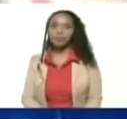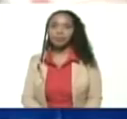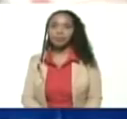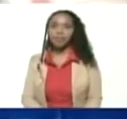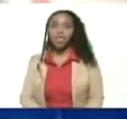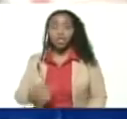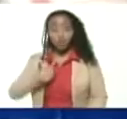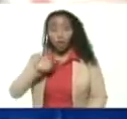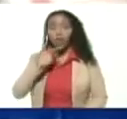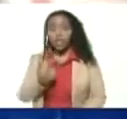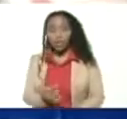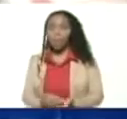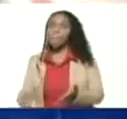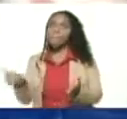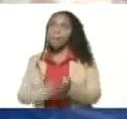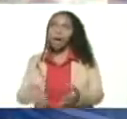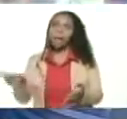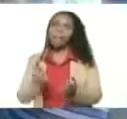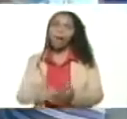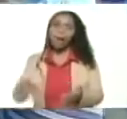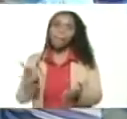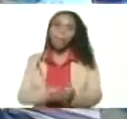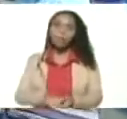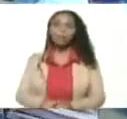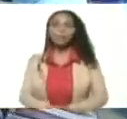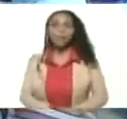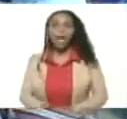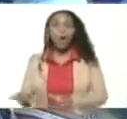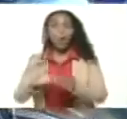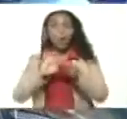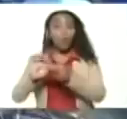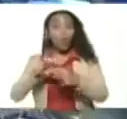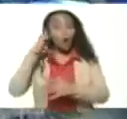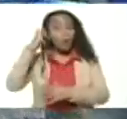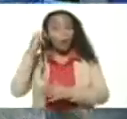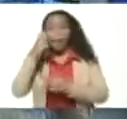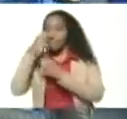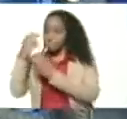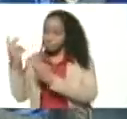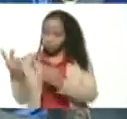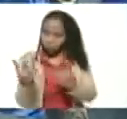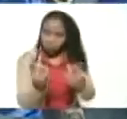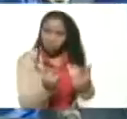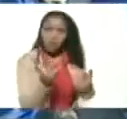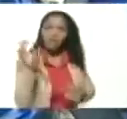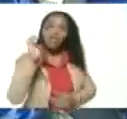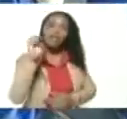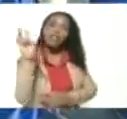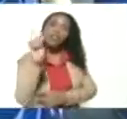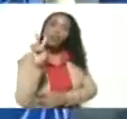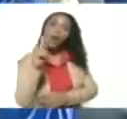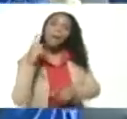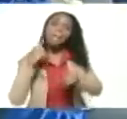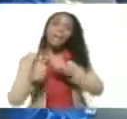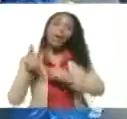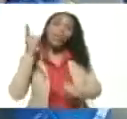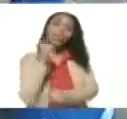Lo he dicho muchas veces, la Unión Europea es bienvenida en Venezuela, pero si respeta a